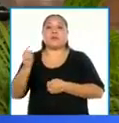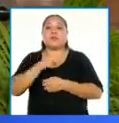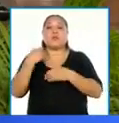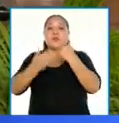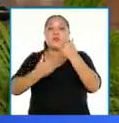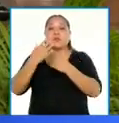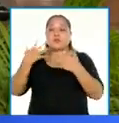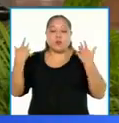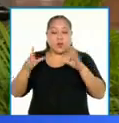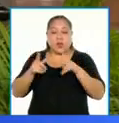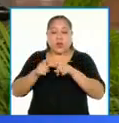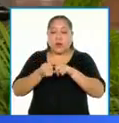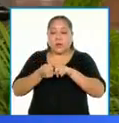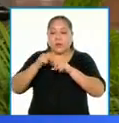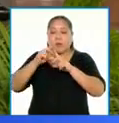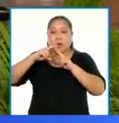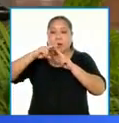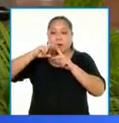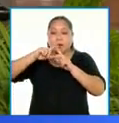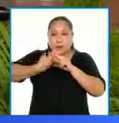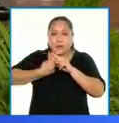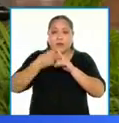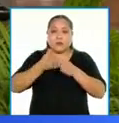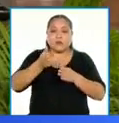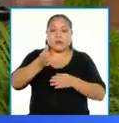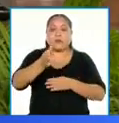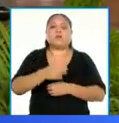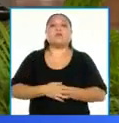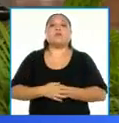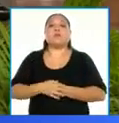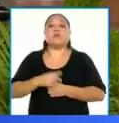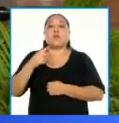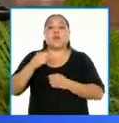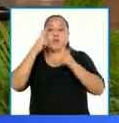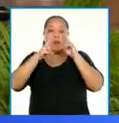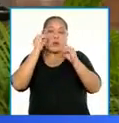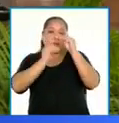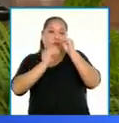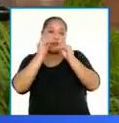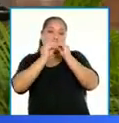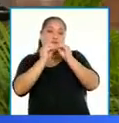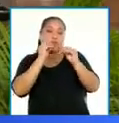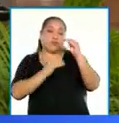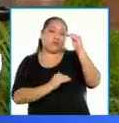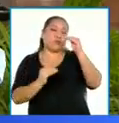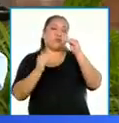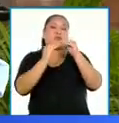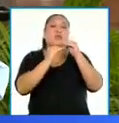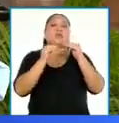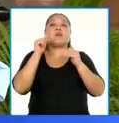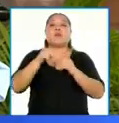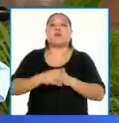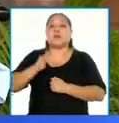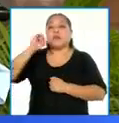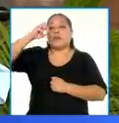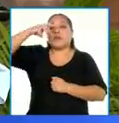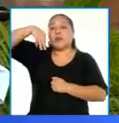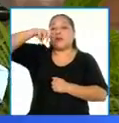que ya está caminando, y por lo tanto cubrir ese déficit, ¿no es cierto? Entonces hay importación